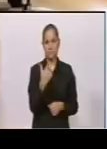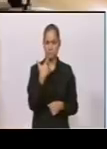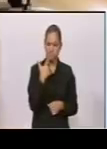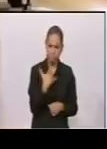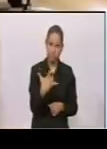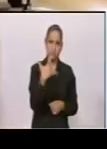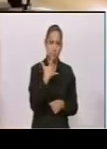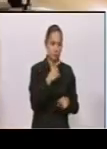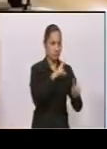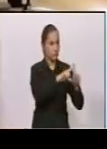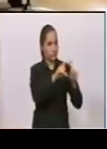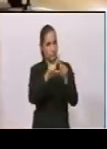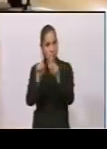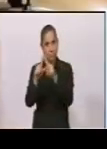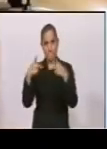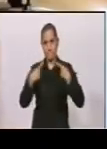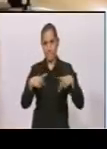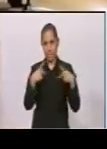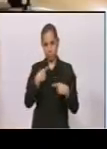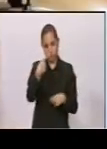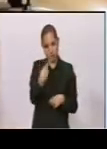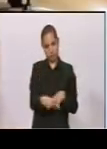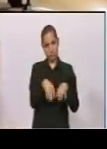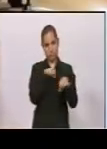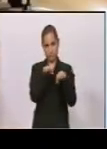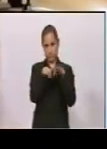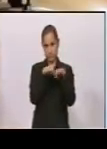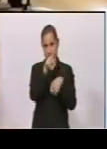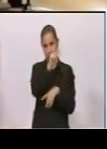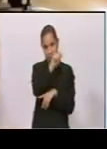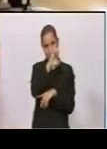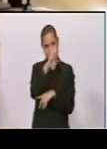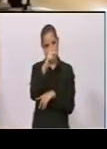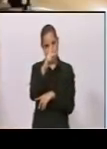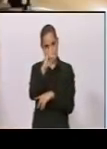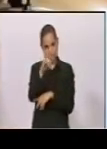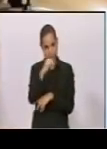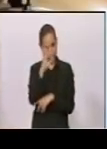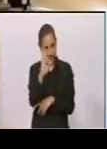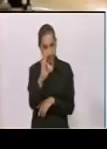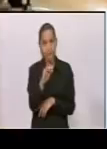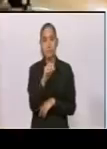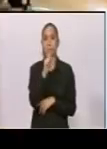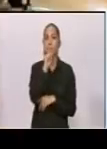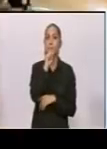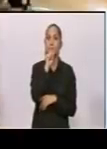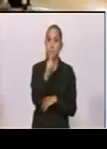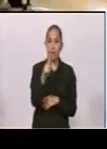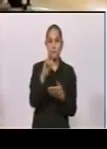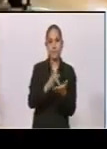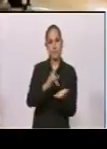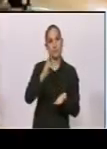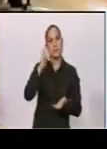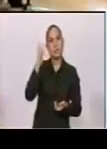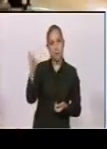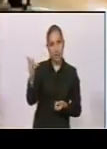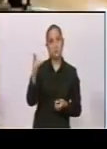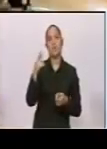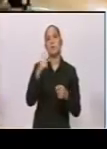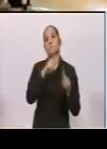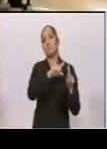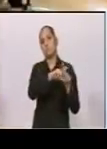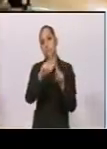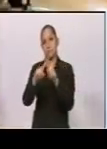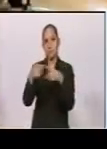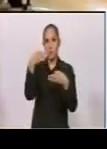los servidores públicos que aquí laboran, así como a la mano solidaria de magistrados